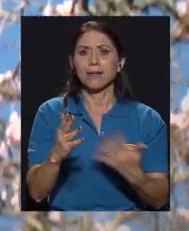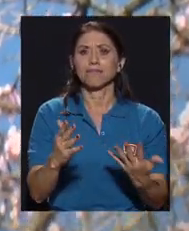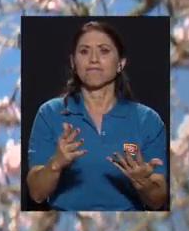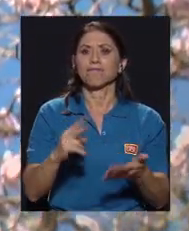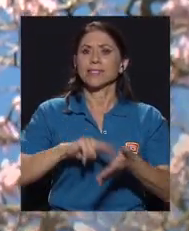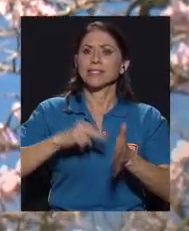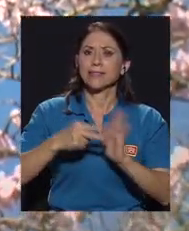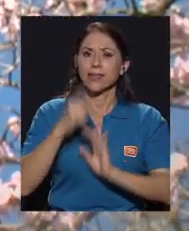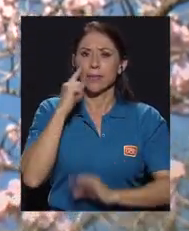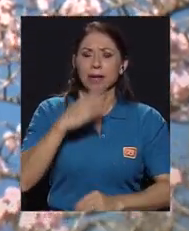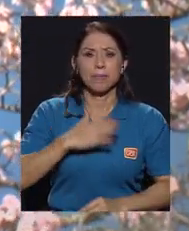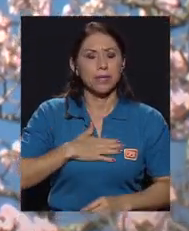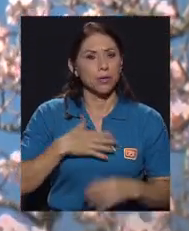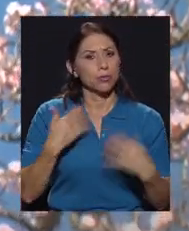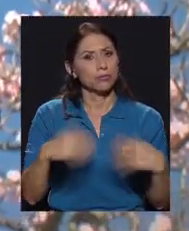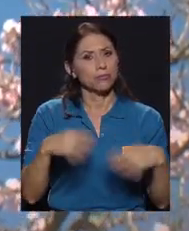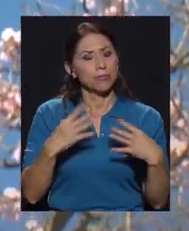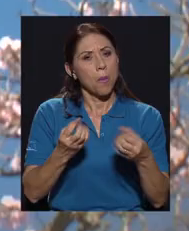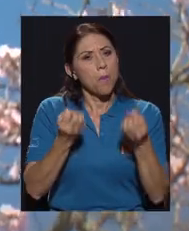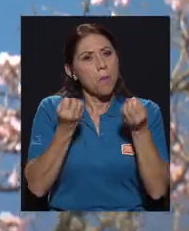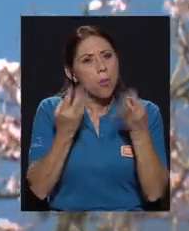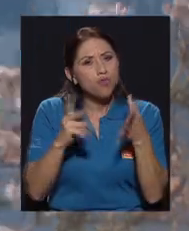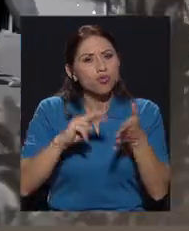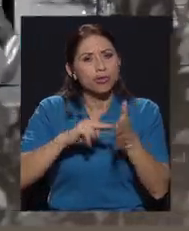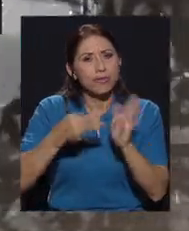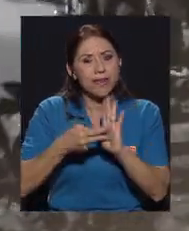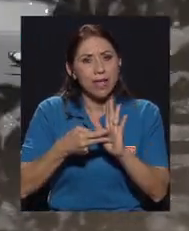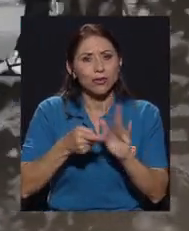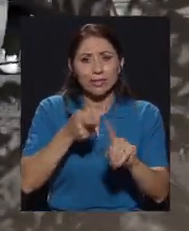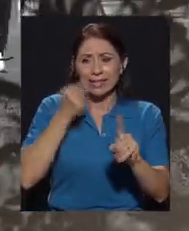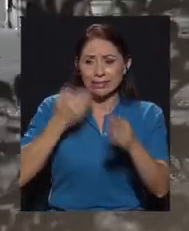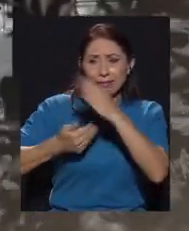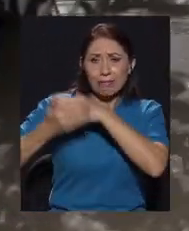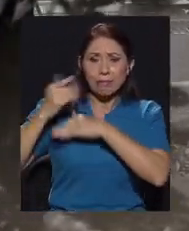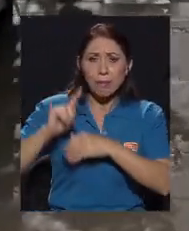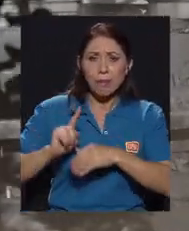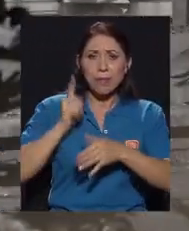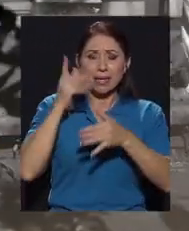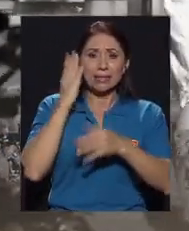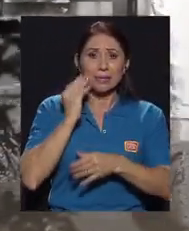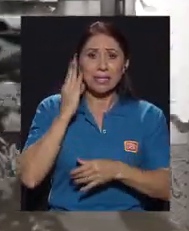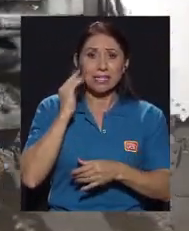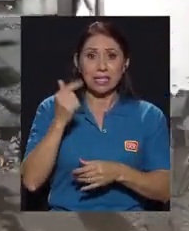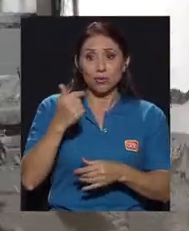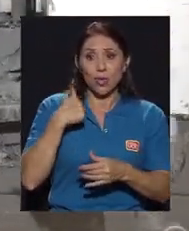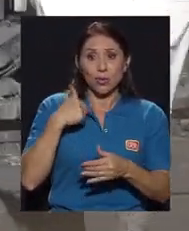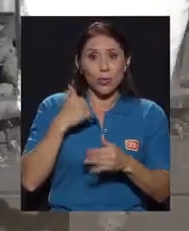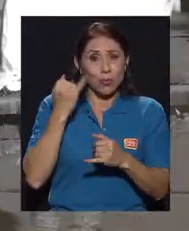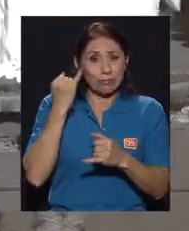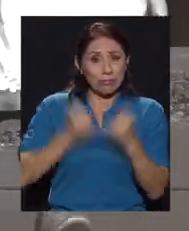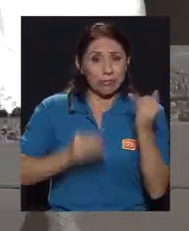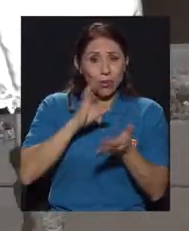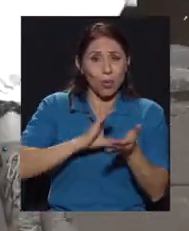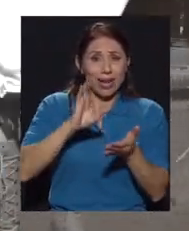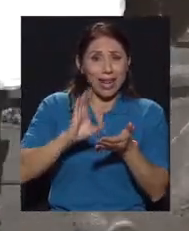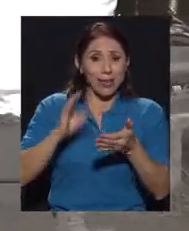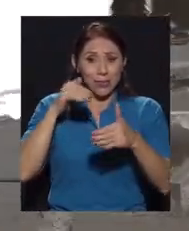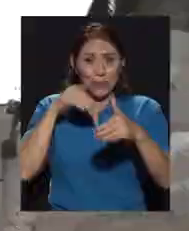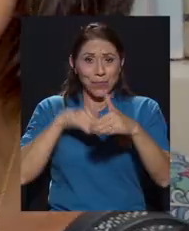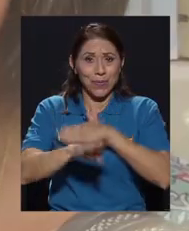mí tiene muchos significados. Desde aquellas primeras experiencias, cuando uno viene recién salido del